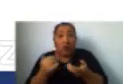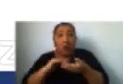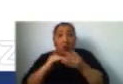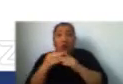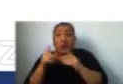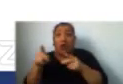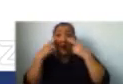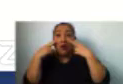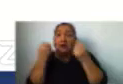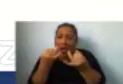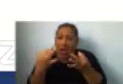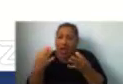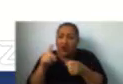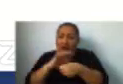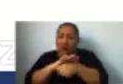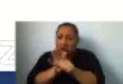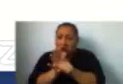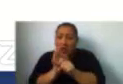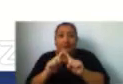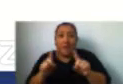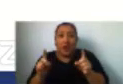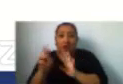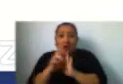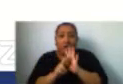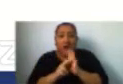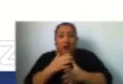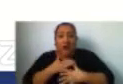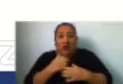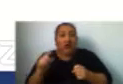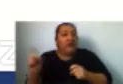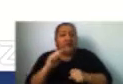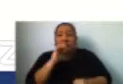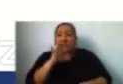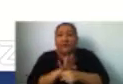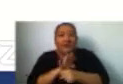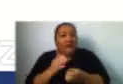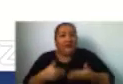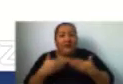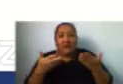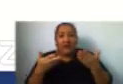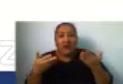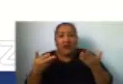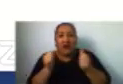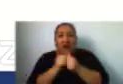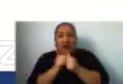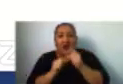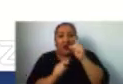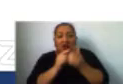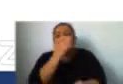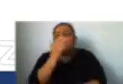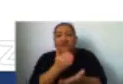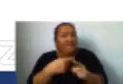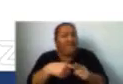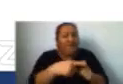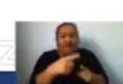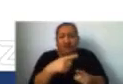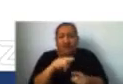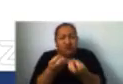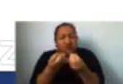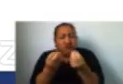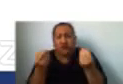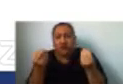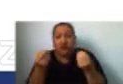Sin embargo, la Dirección Regional de Salud aún no cumple con consignar la información en la sala situacional de la cantidad de